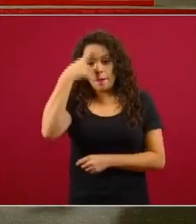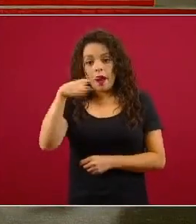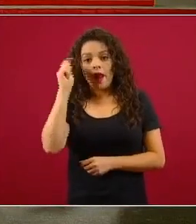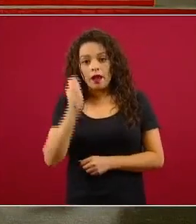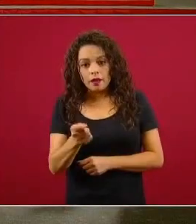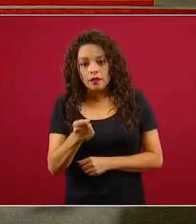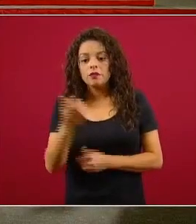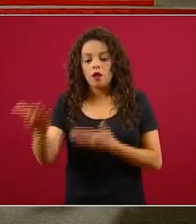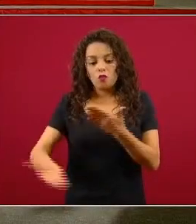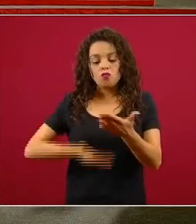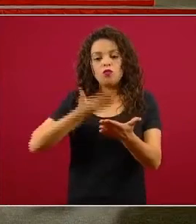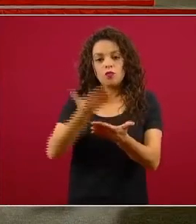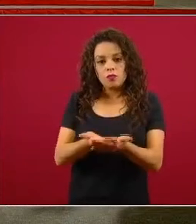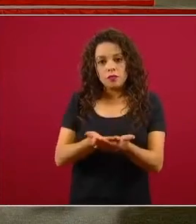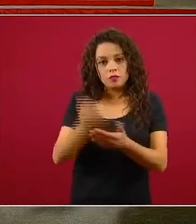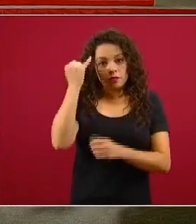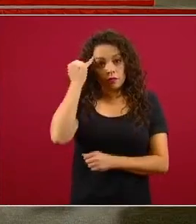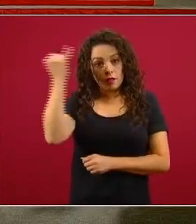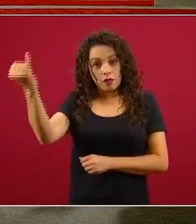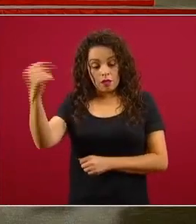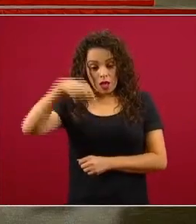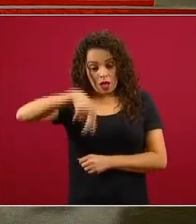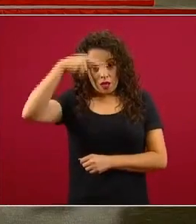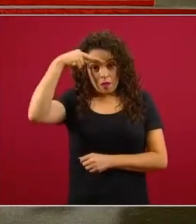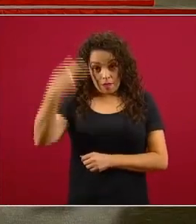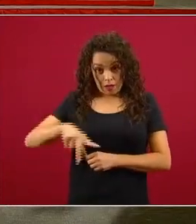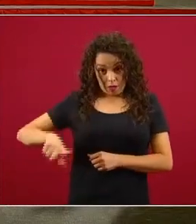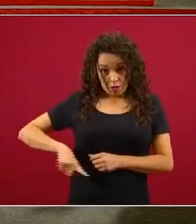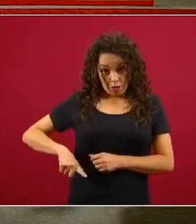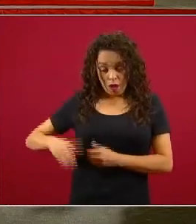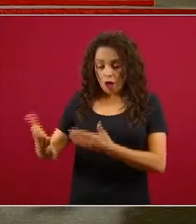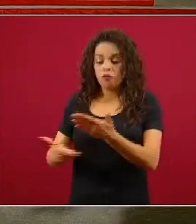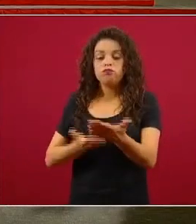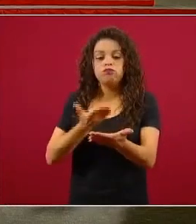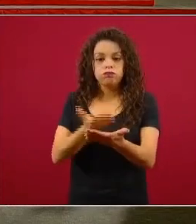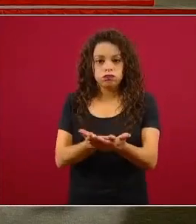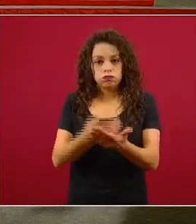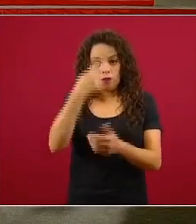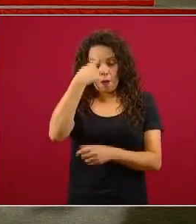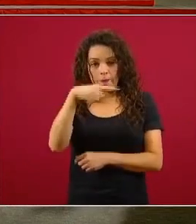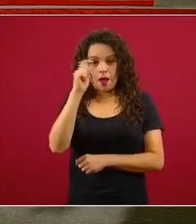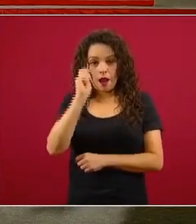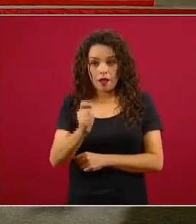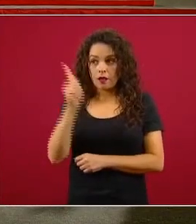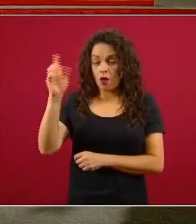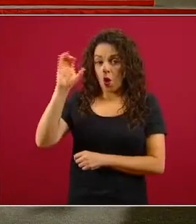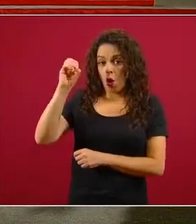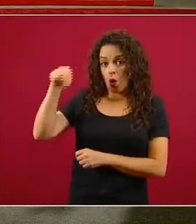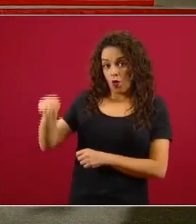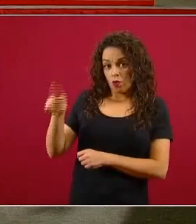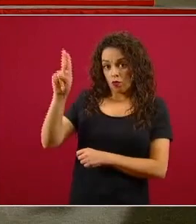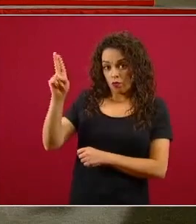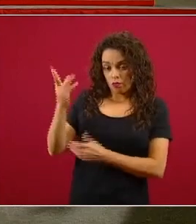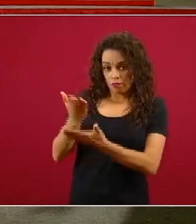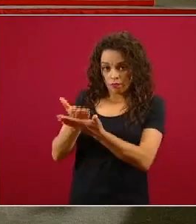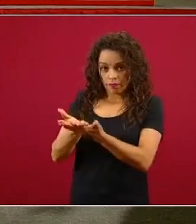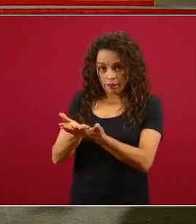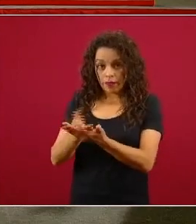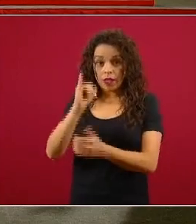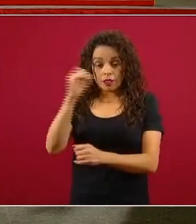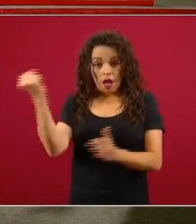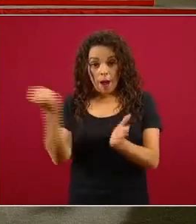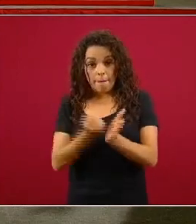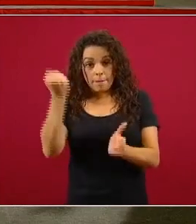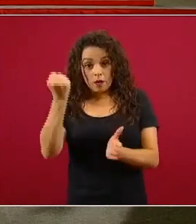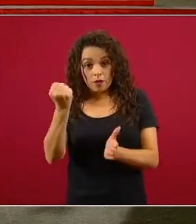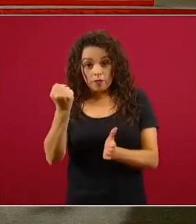una iniciativa que presentó México, el gobierno de México, en la Organización de las Naciones Unidas y que fue aprobada